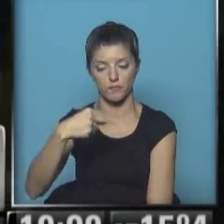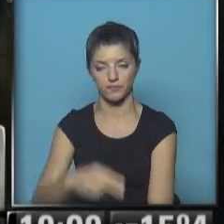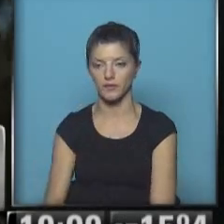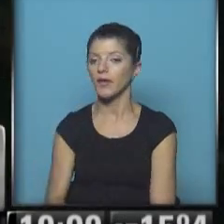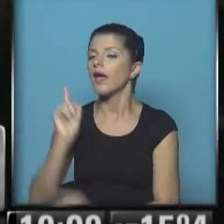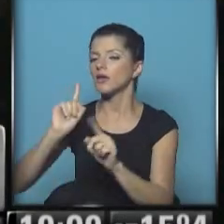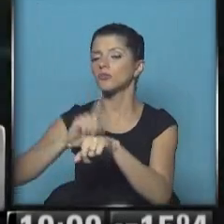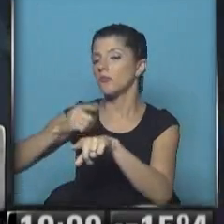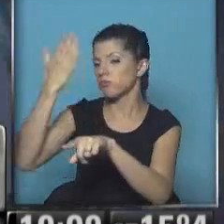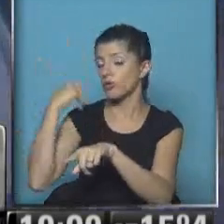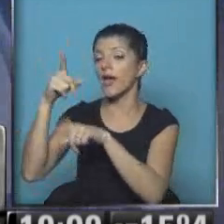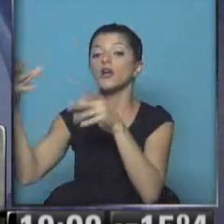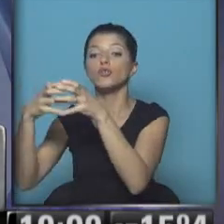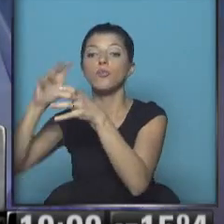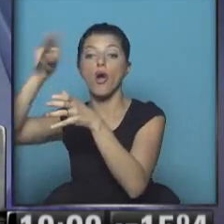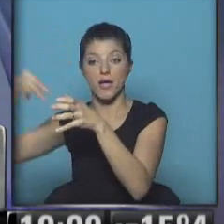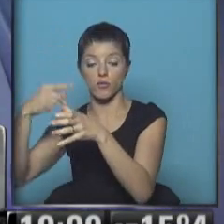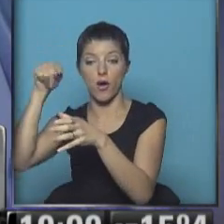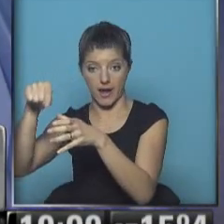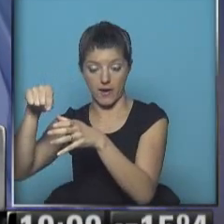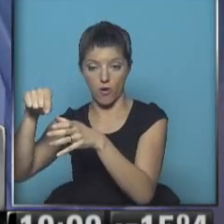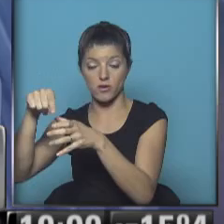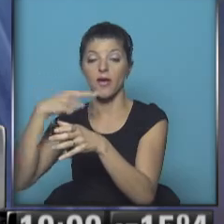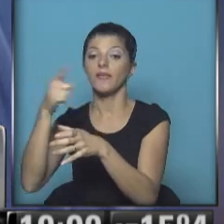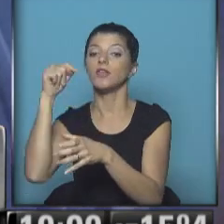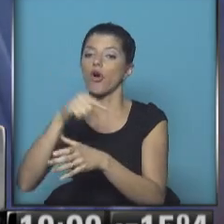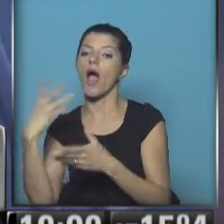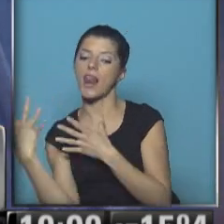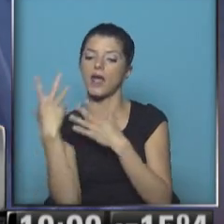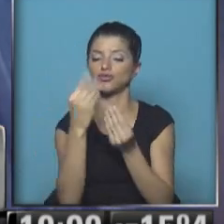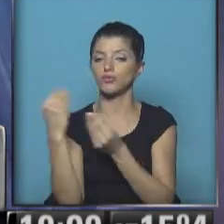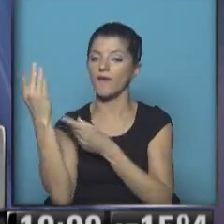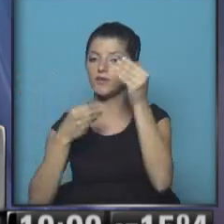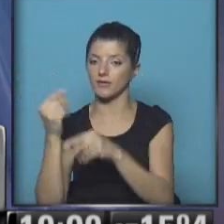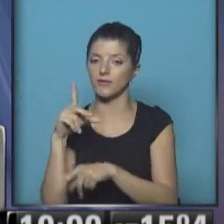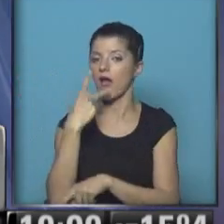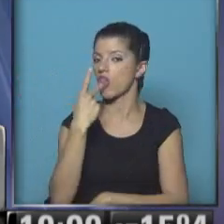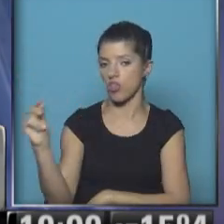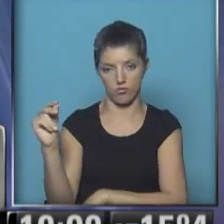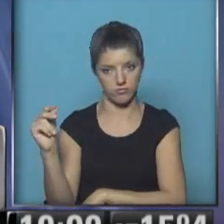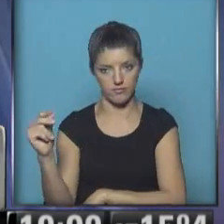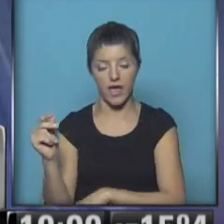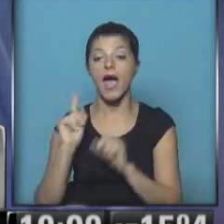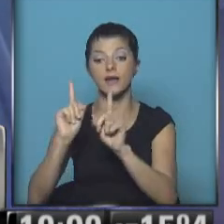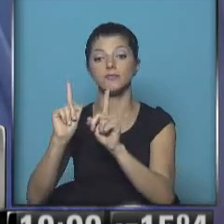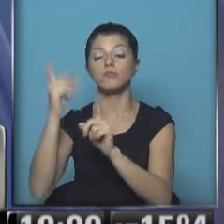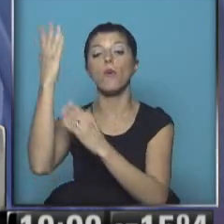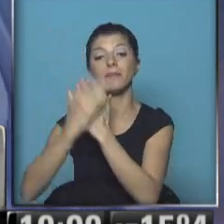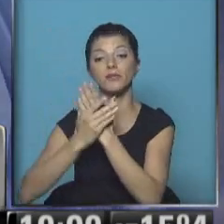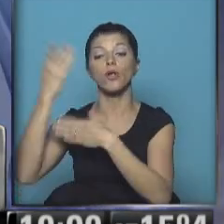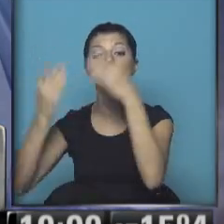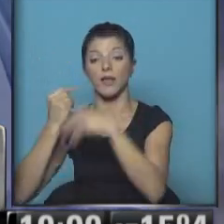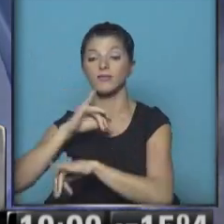la zona euro rechazó este martes una extensión del plan de ayuda financiera a Grecia. Así confirmaron los propios ministros de finanzas